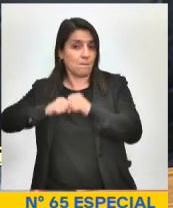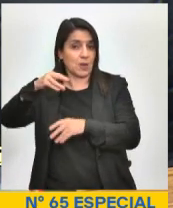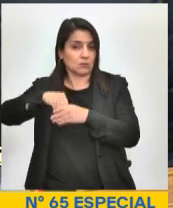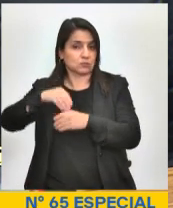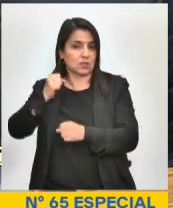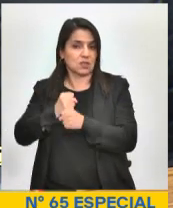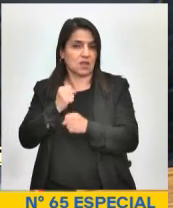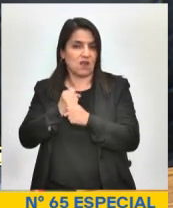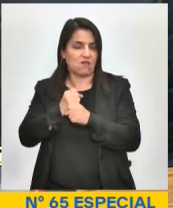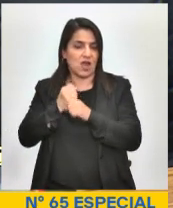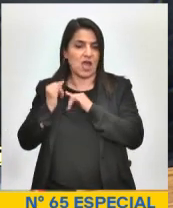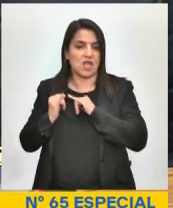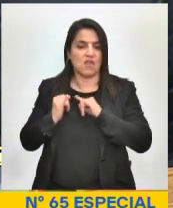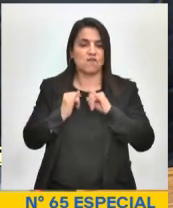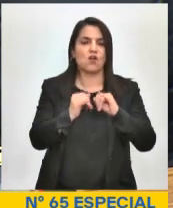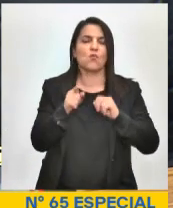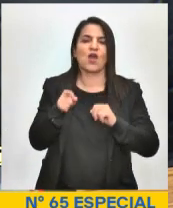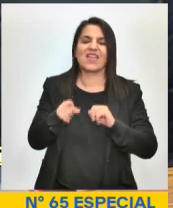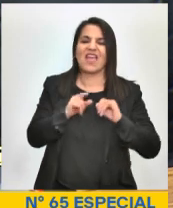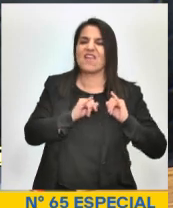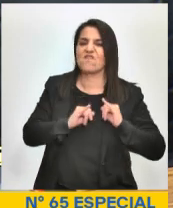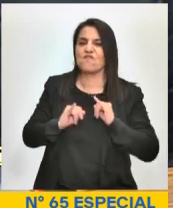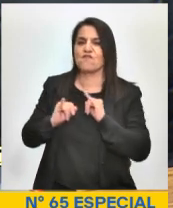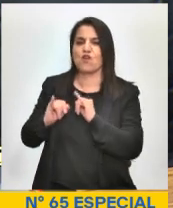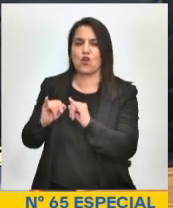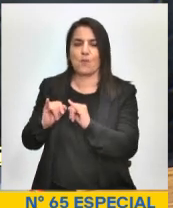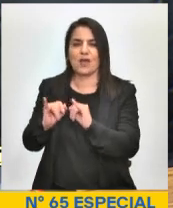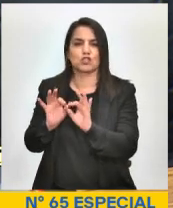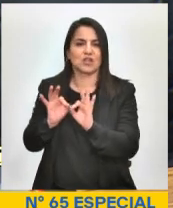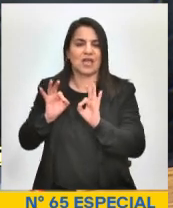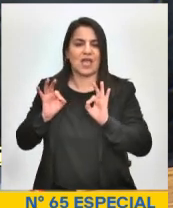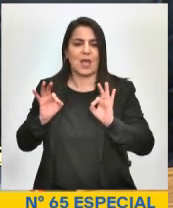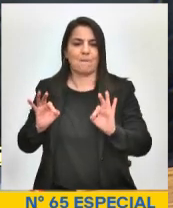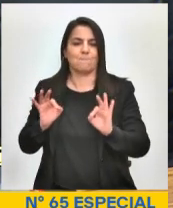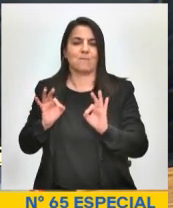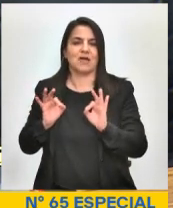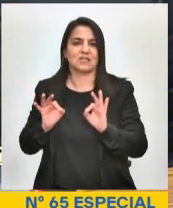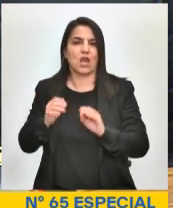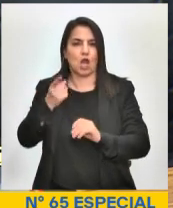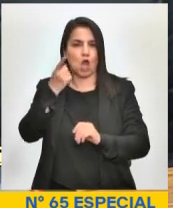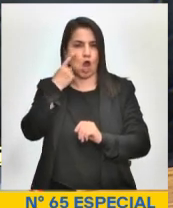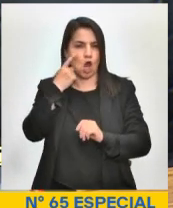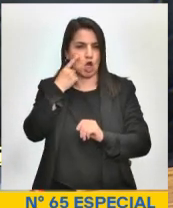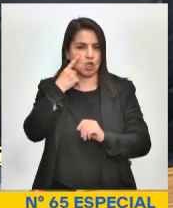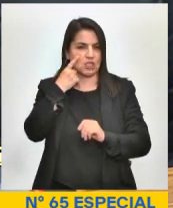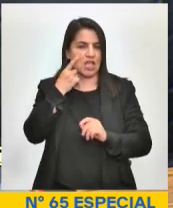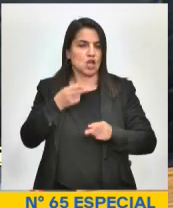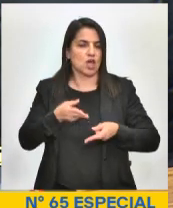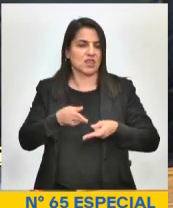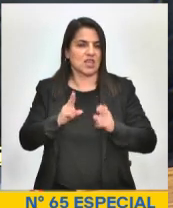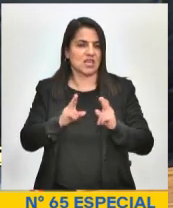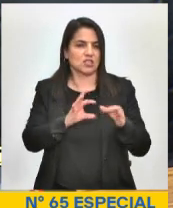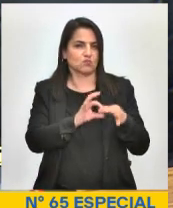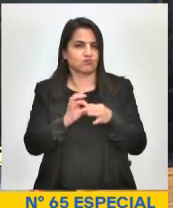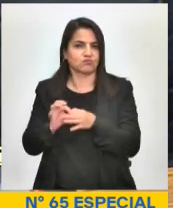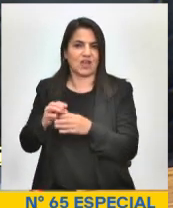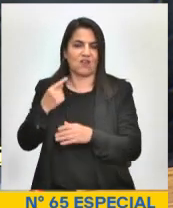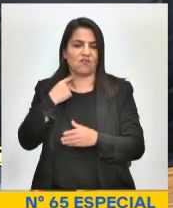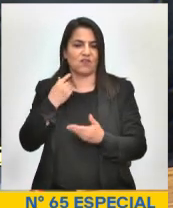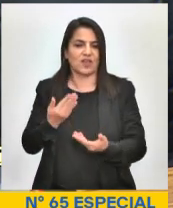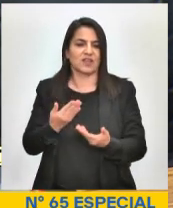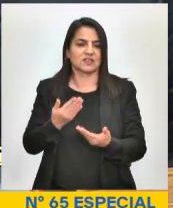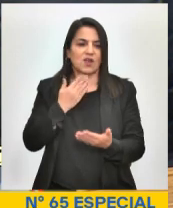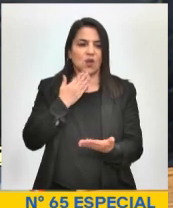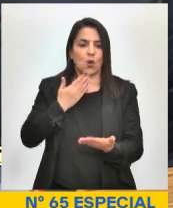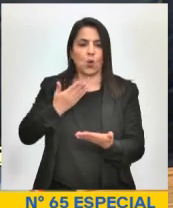cruce de información privilegiada entre el acusado y su hija, ambos abogados y jueces, conocedores del derecho y las implicancias de aquello, máxime cuando